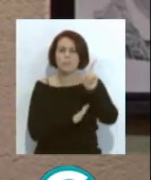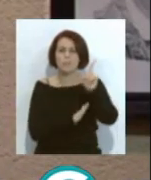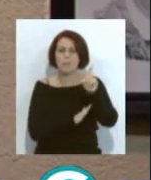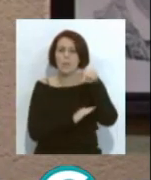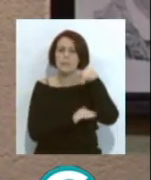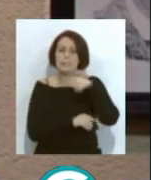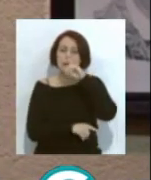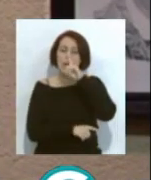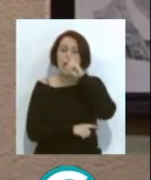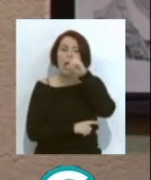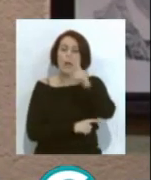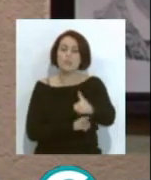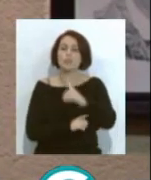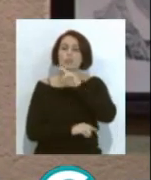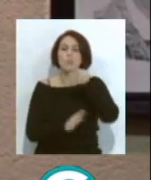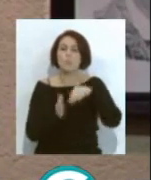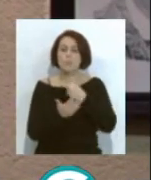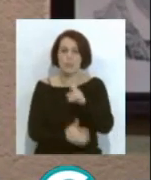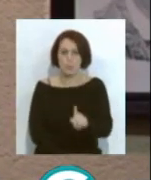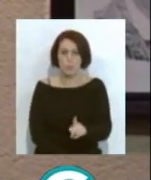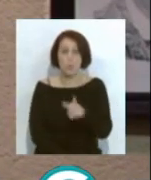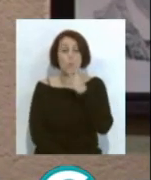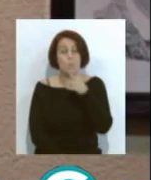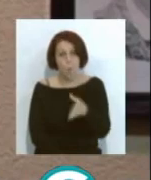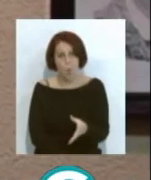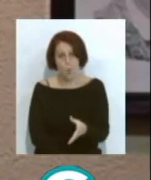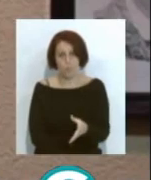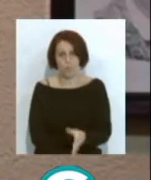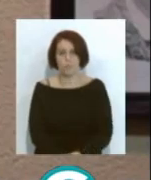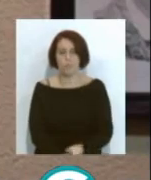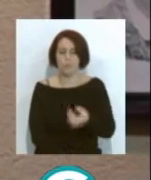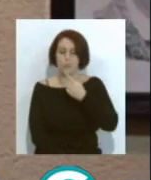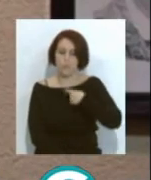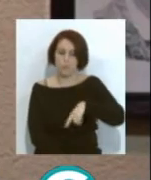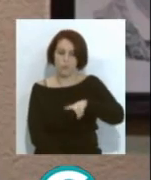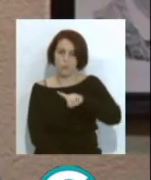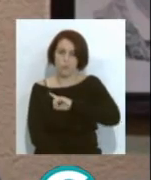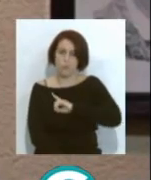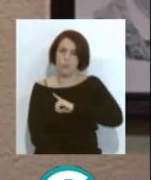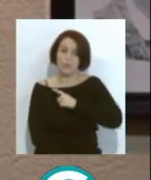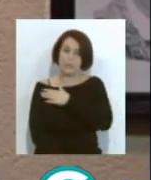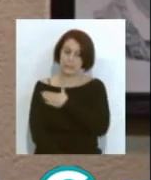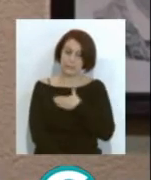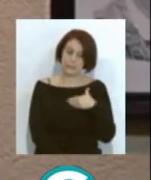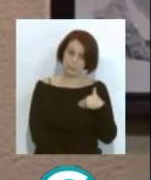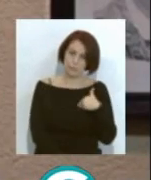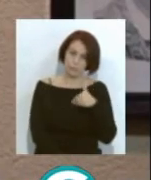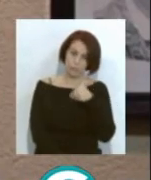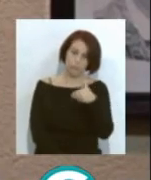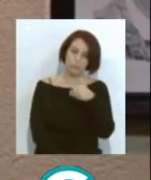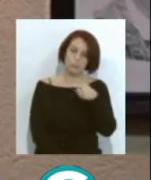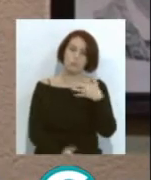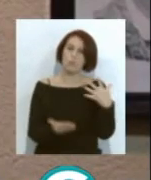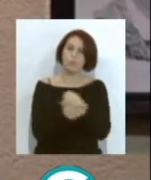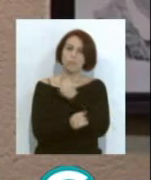todo este año 21, porque tenemos la intención, estamos todos